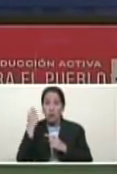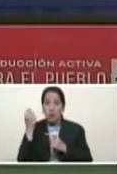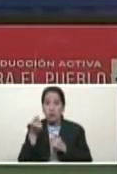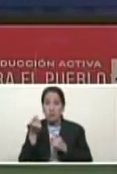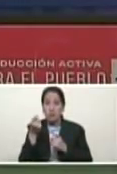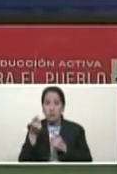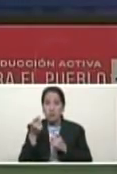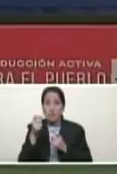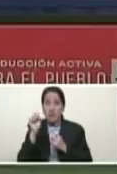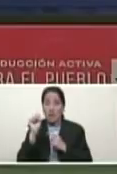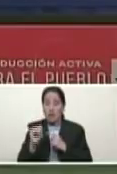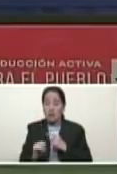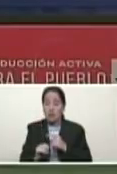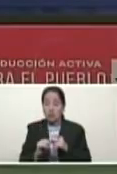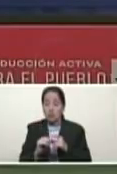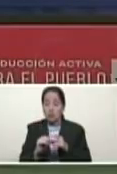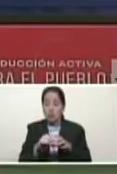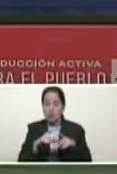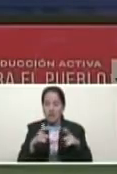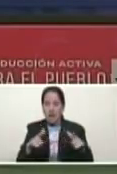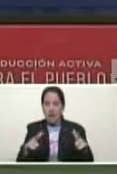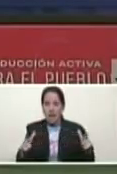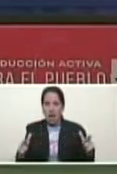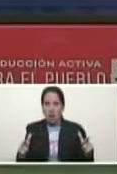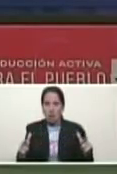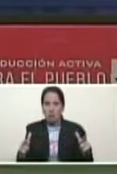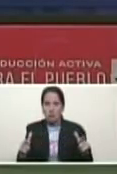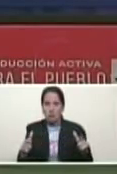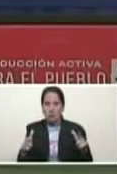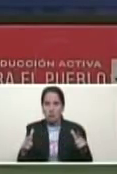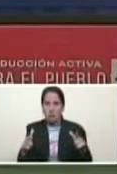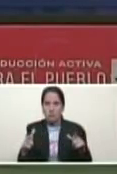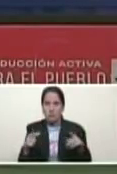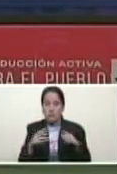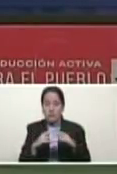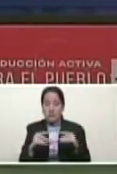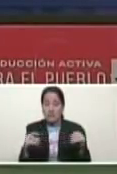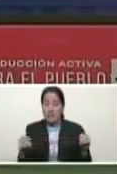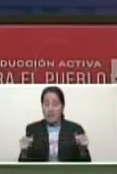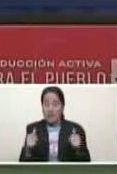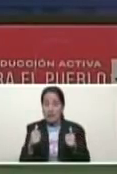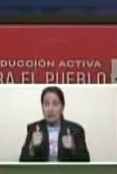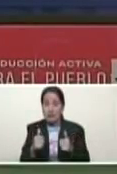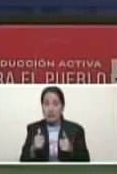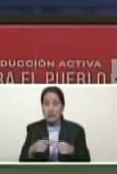el sur del lago de Maracaibo, tierra rica,